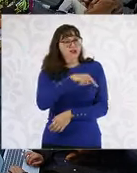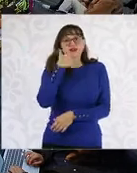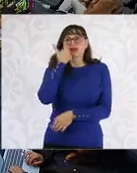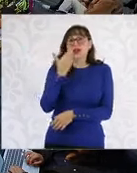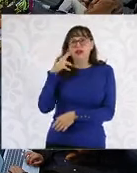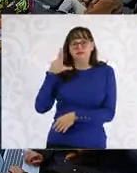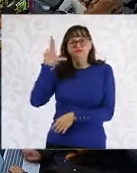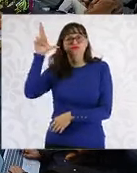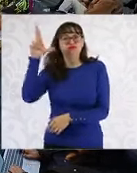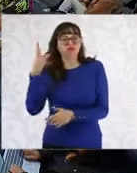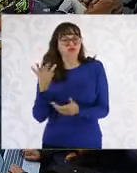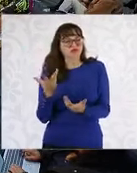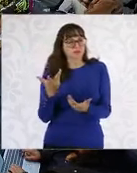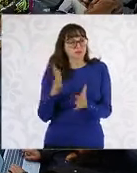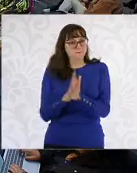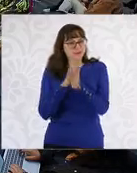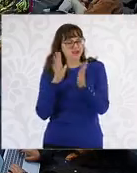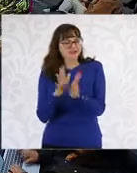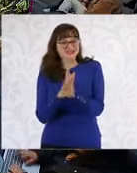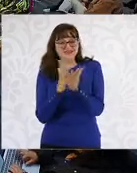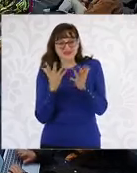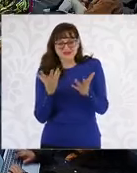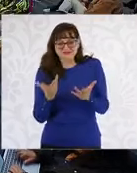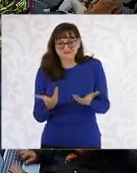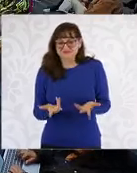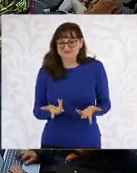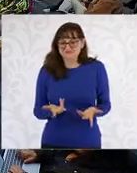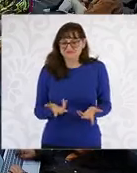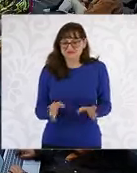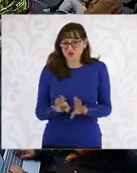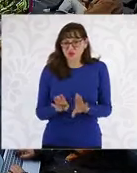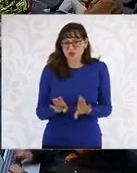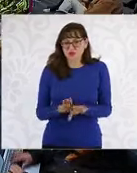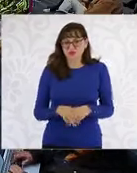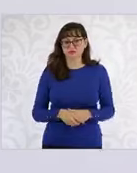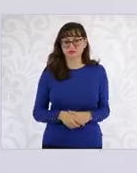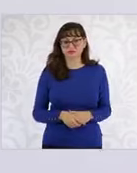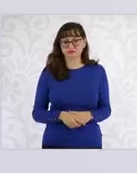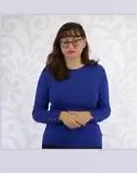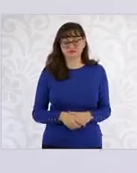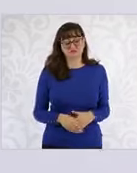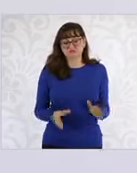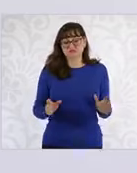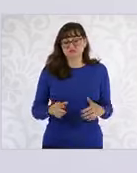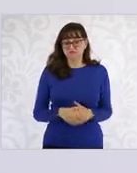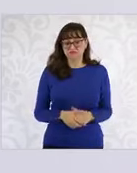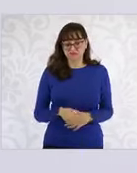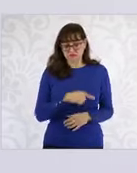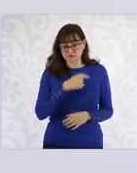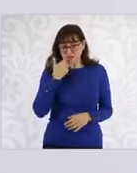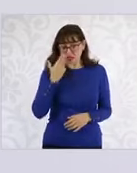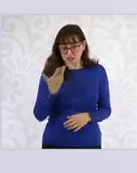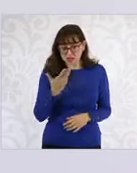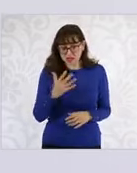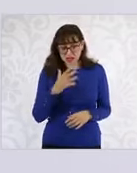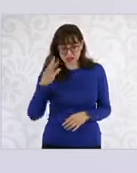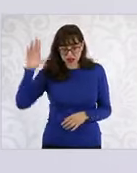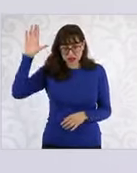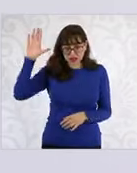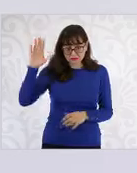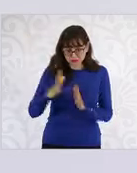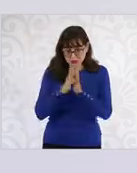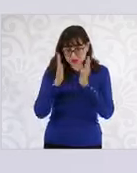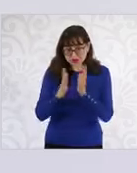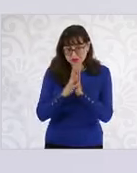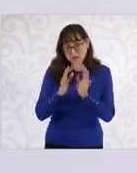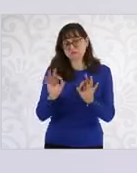de incrustar sus perfiles dentro de la propia elección. Pues que decida el pueblo. Qué bueno que ya levantaron la